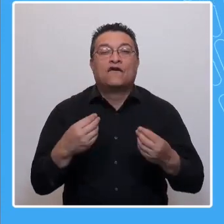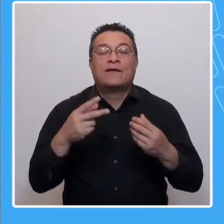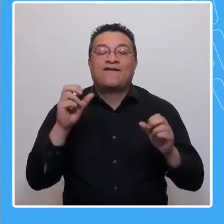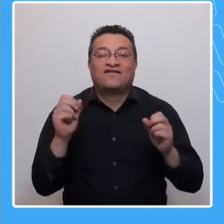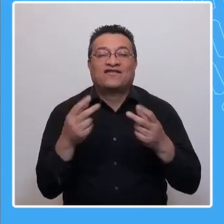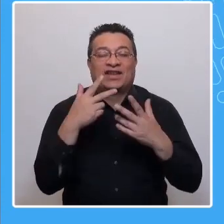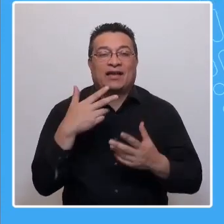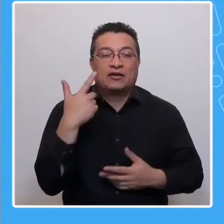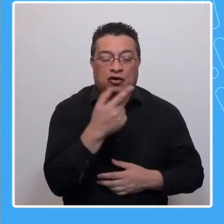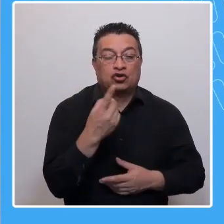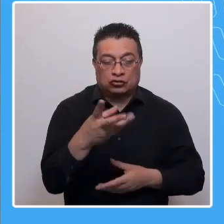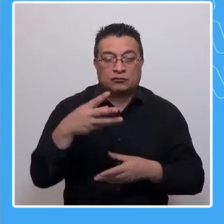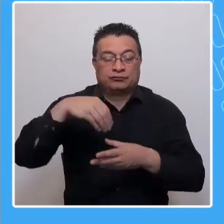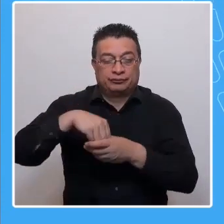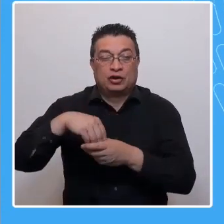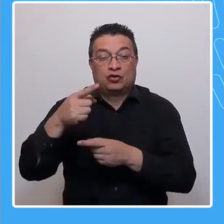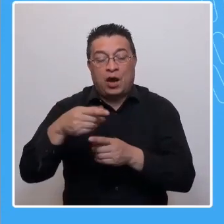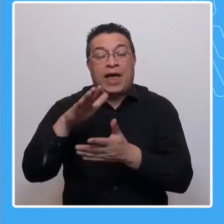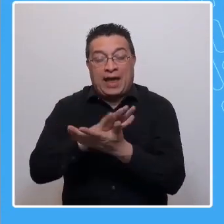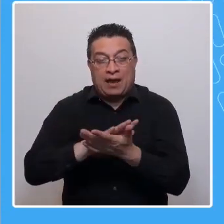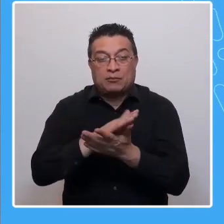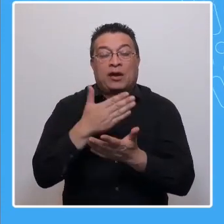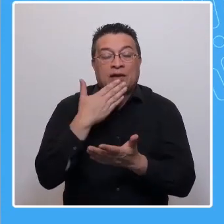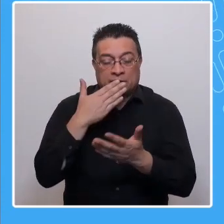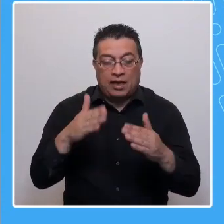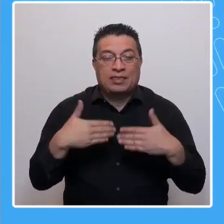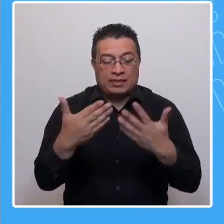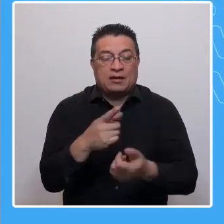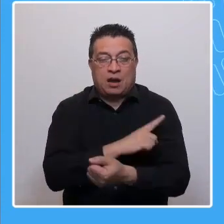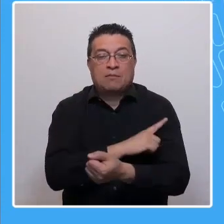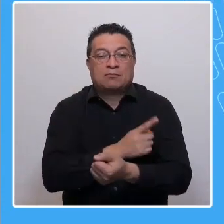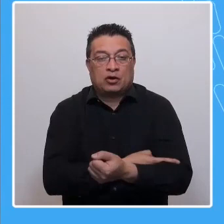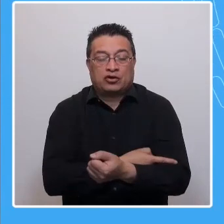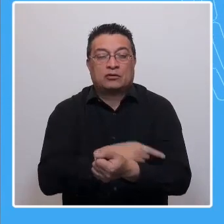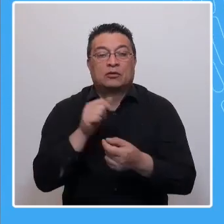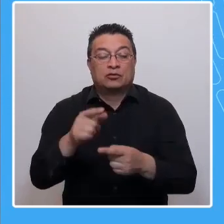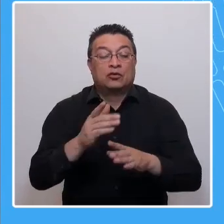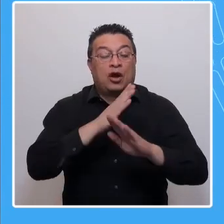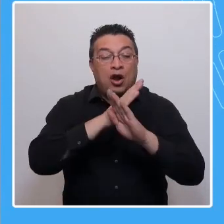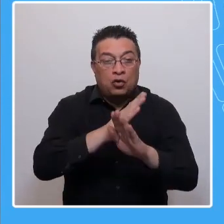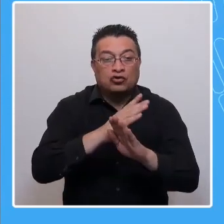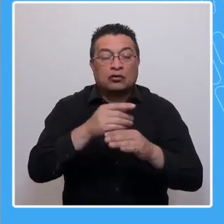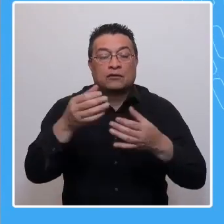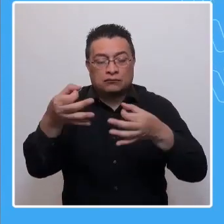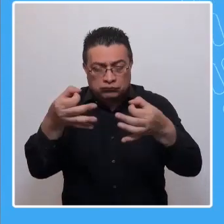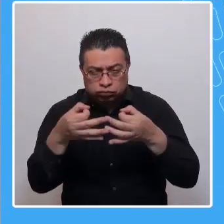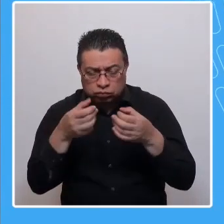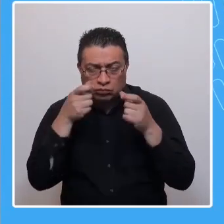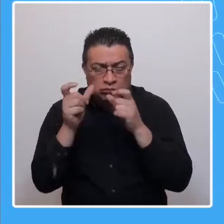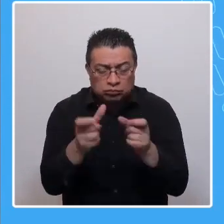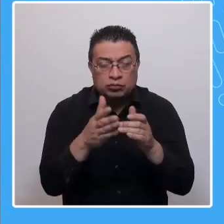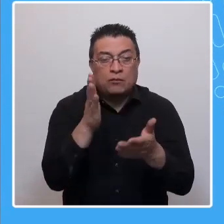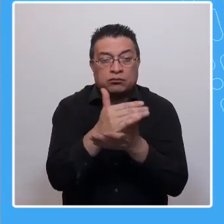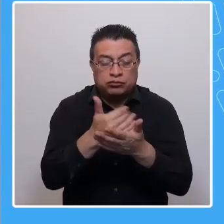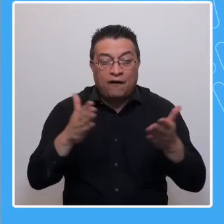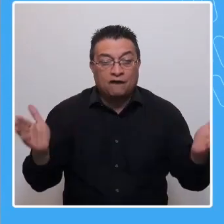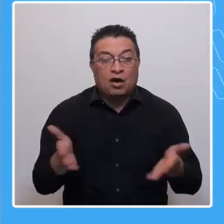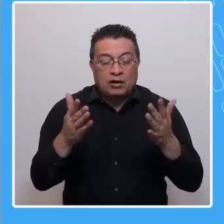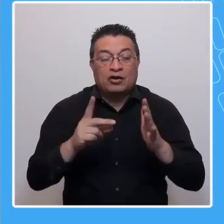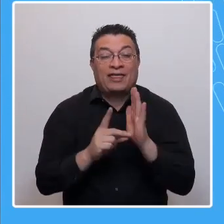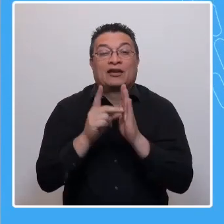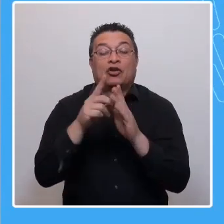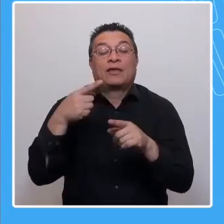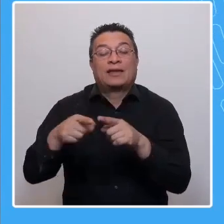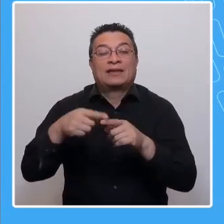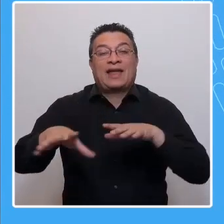dentro de algunos otros, como por ejemplo también darle atribuciones de la regulación, fiscalización, planificación, fomento y desarrollo de distintas actividades